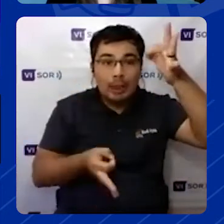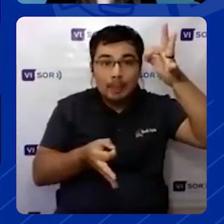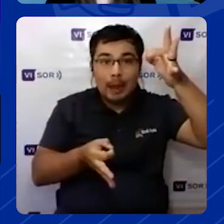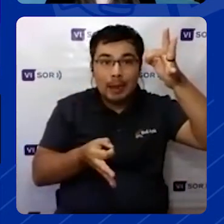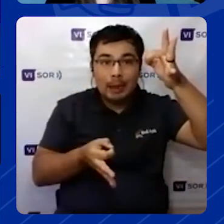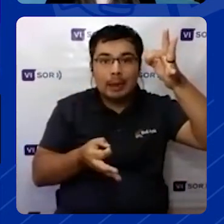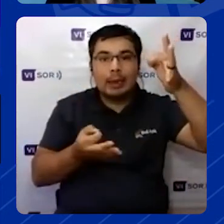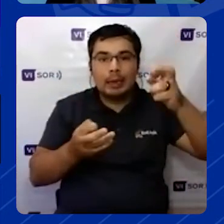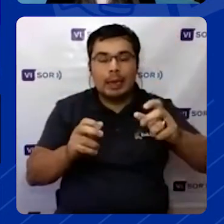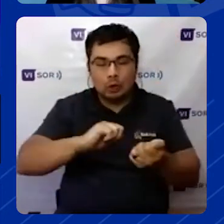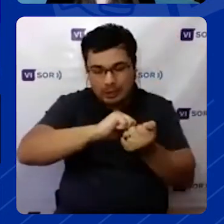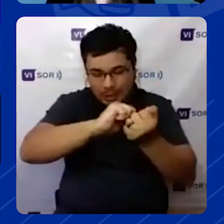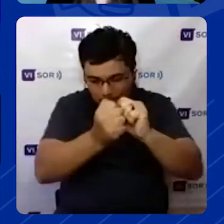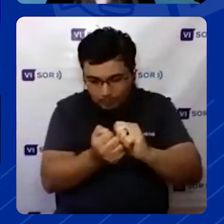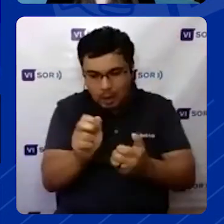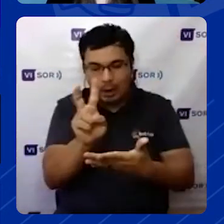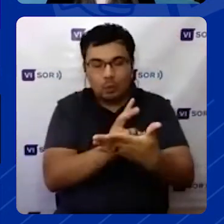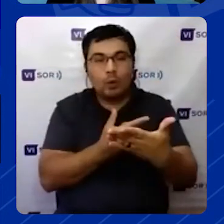administración pública